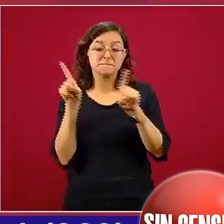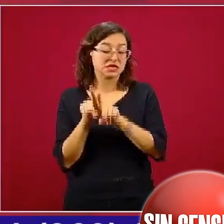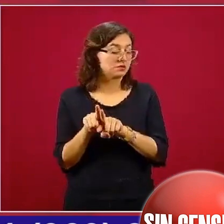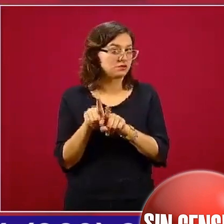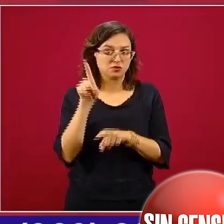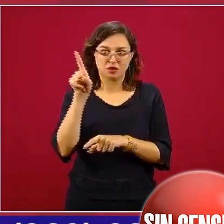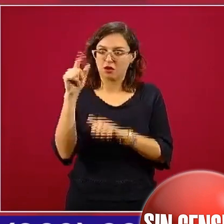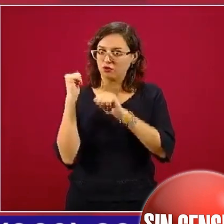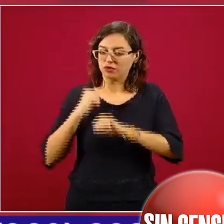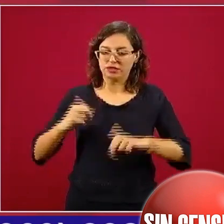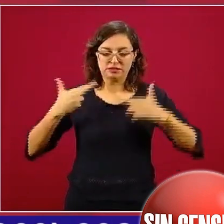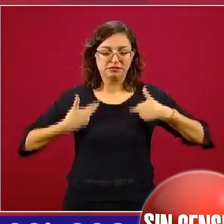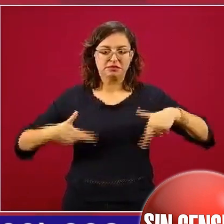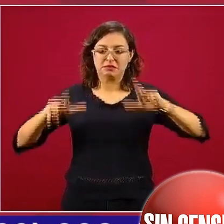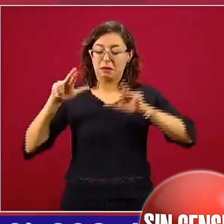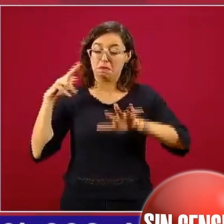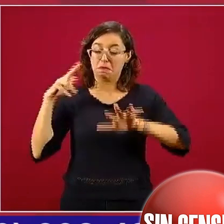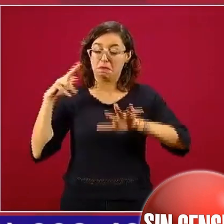Estado,